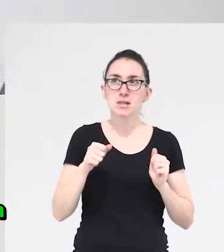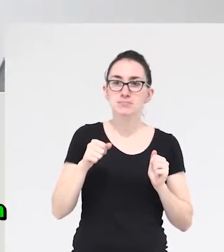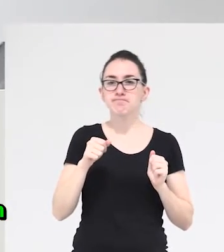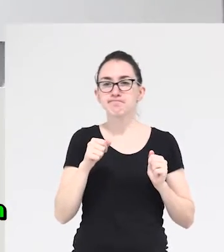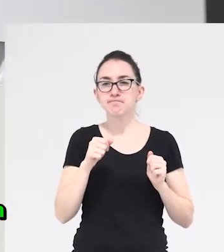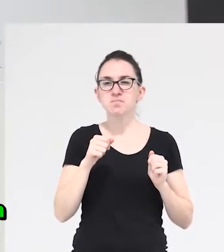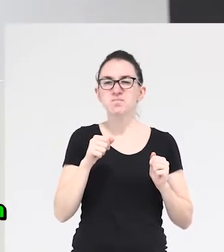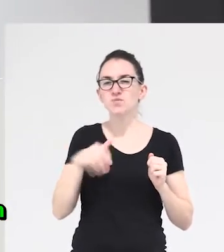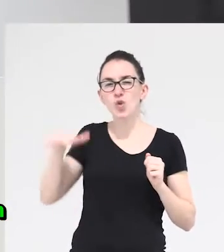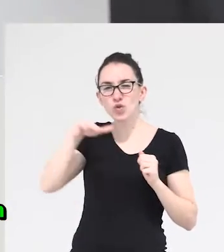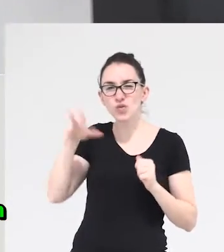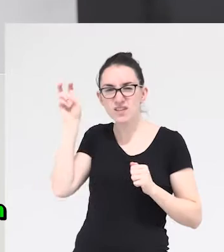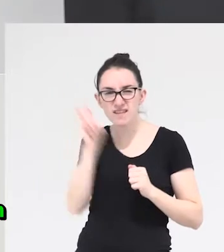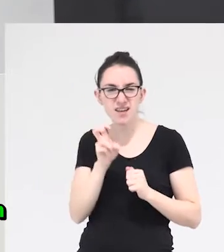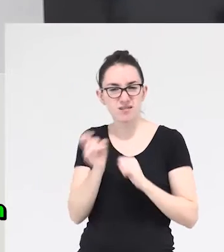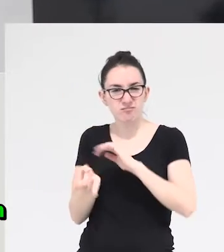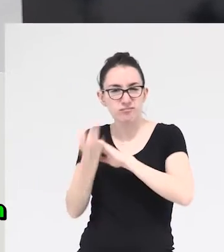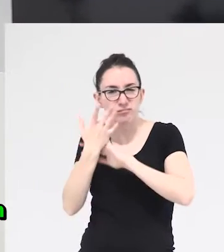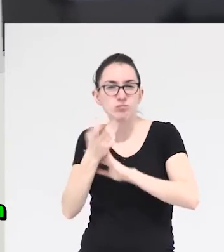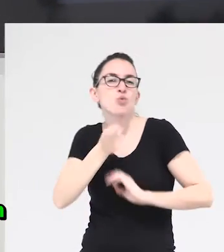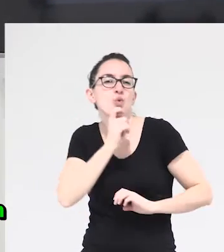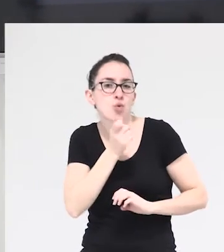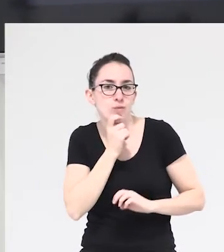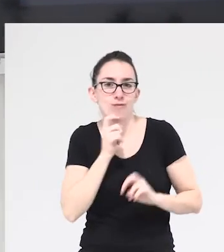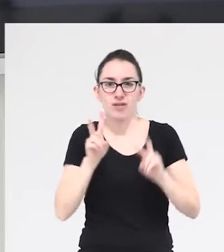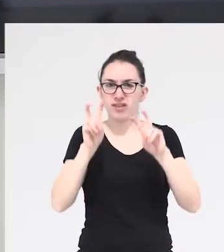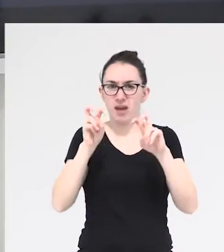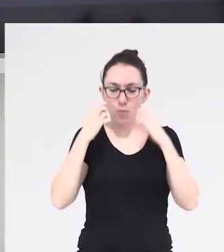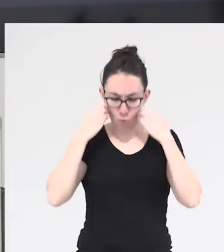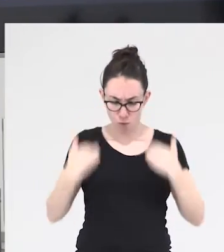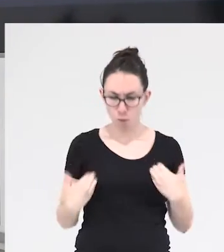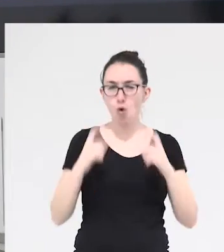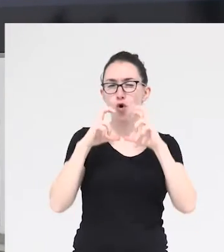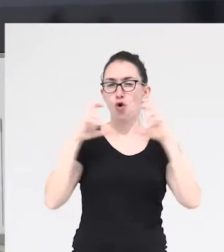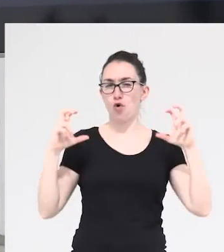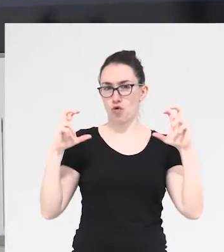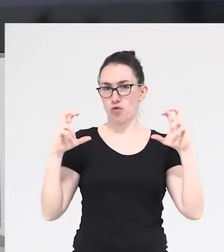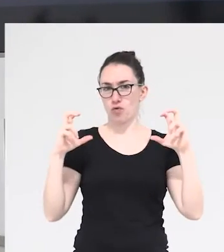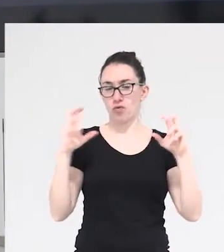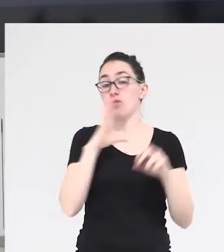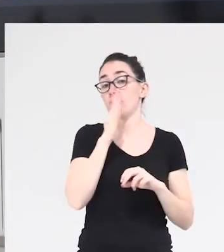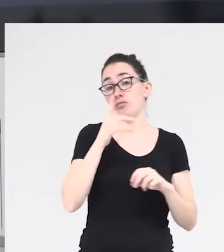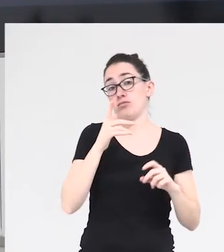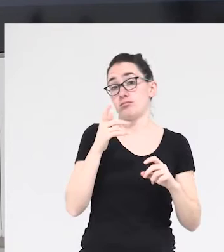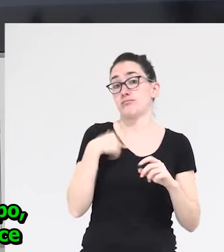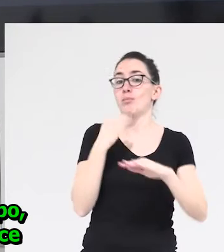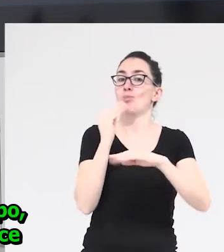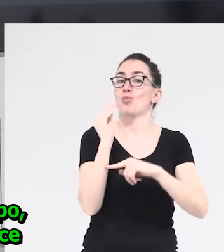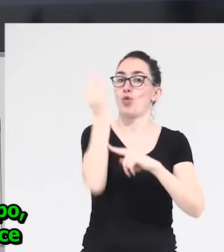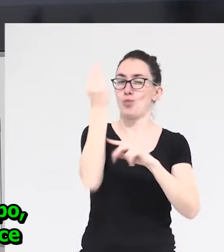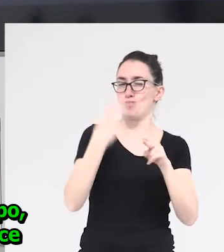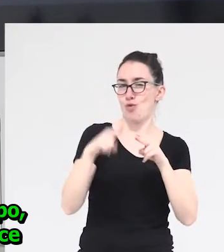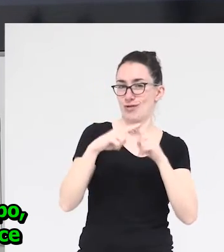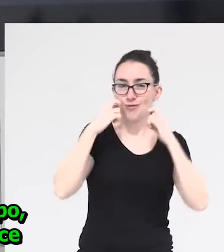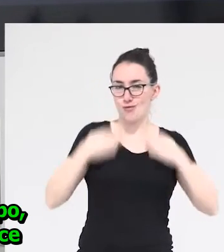de dónde viene esta construcción del cuerpo gordo. O sea, estamos hablando de la producción política del cuerpo gordo. Bueno, ¿cómo